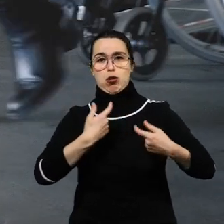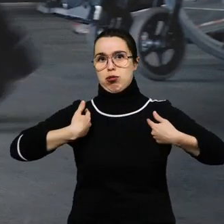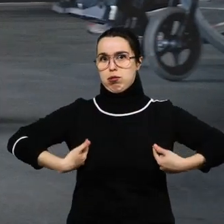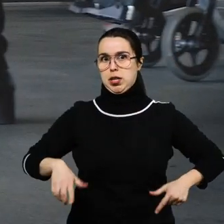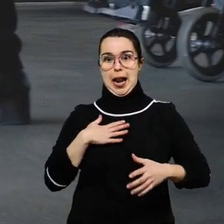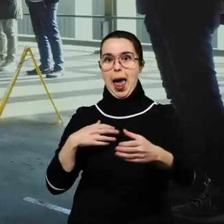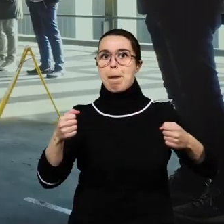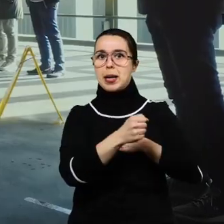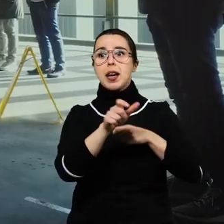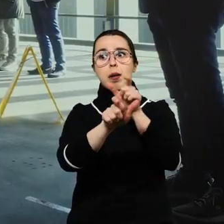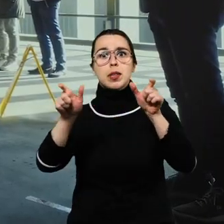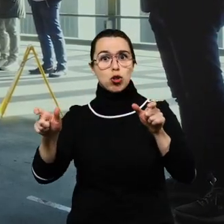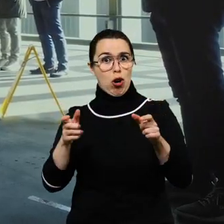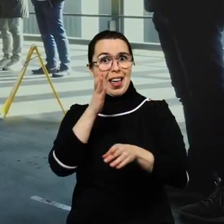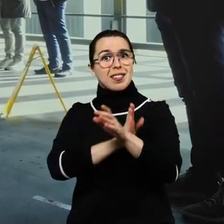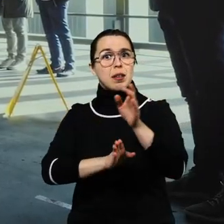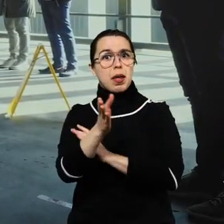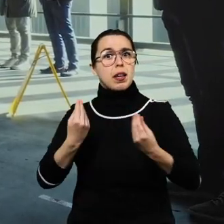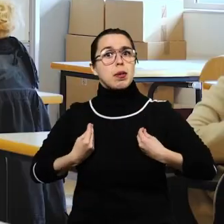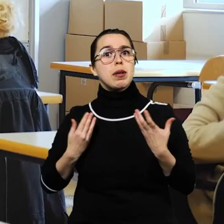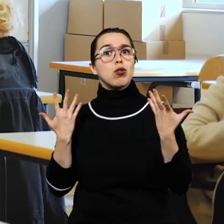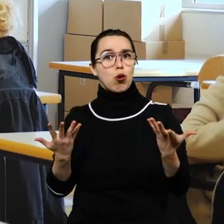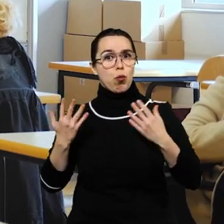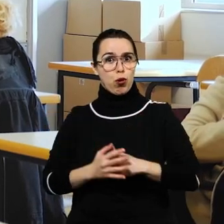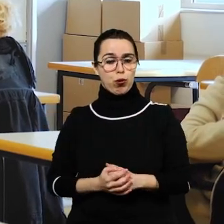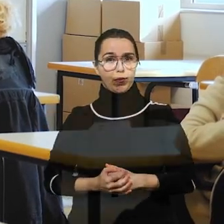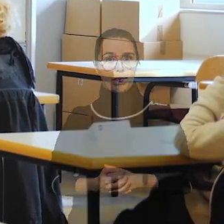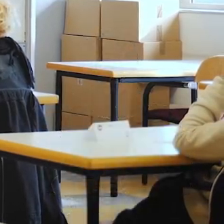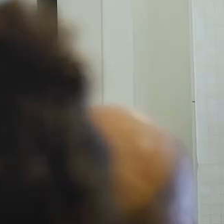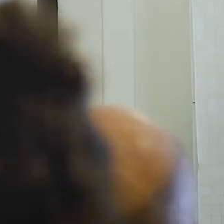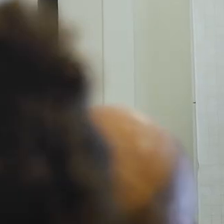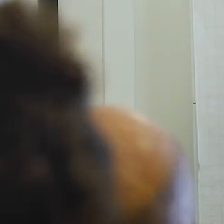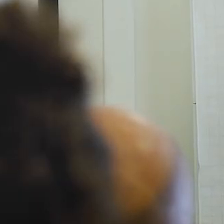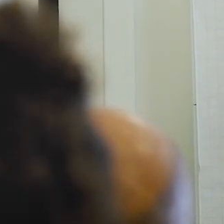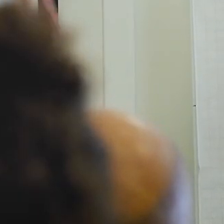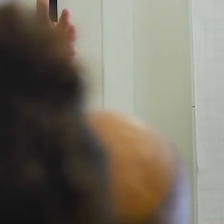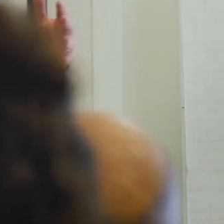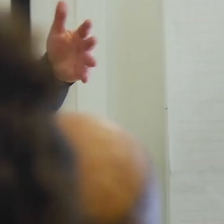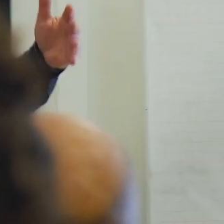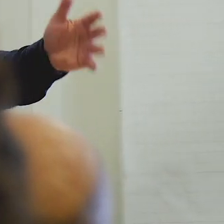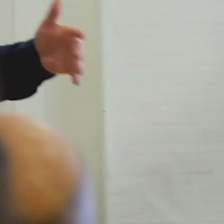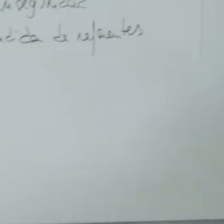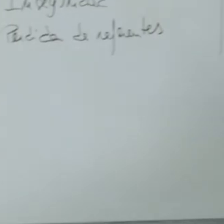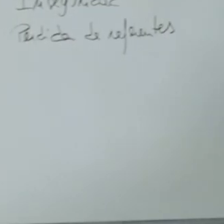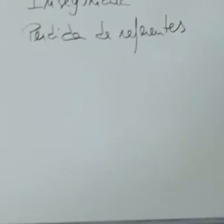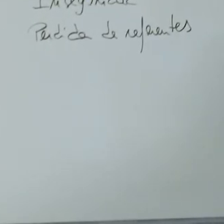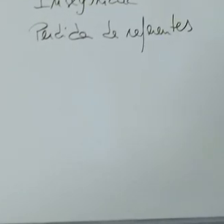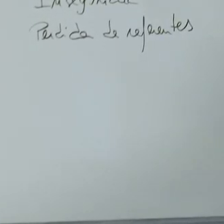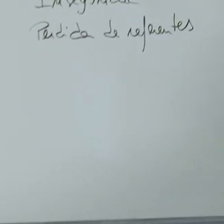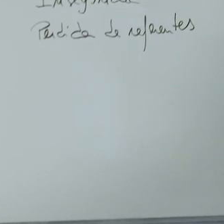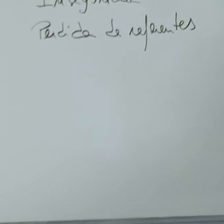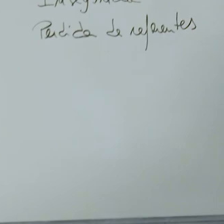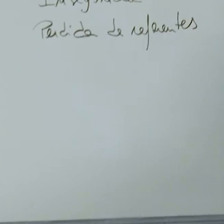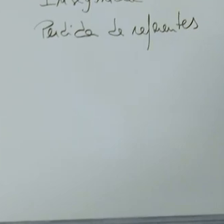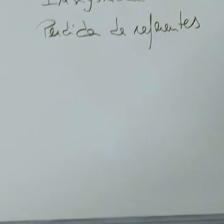puedan desarrollar totalmente su inclusión dentro de lo que es la movilidad de la ciudad, sino sobre todo con este tipo de jornadas y dentro de la inclusión